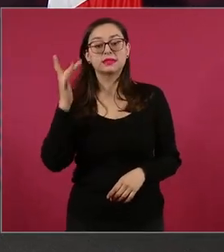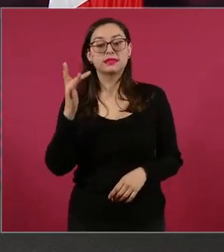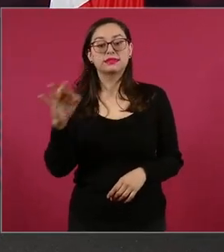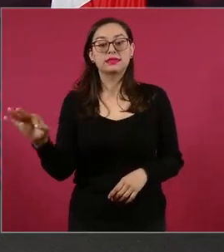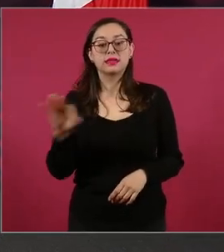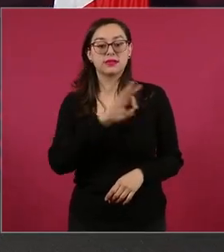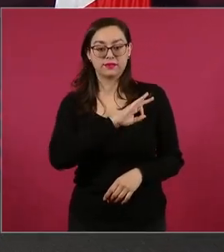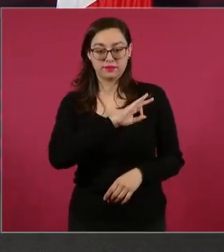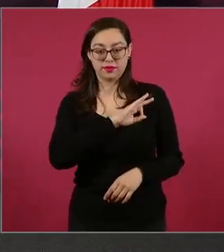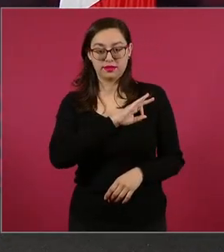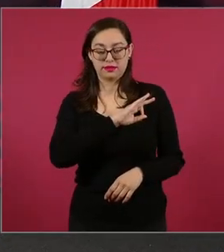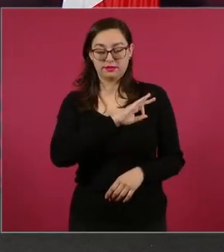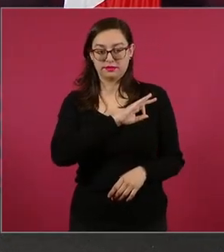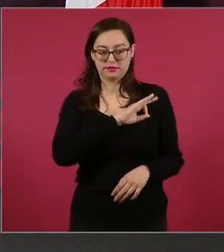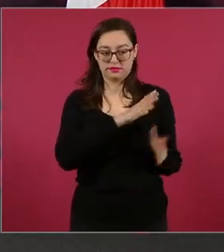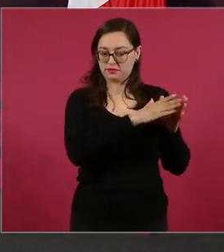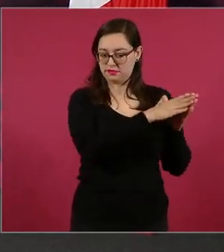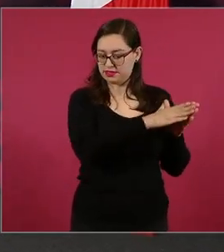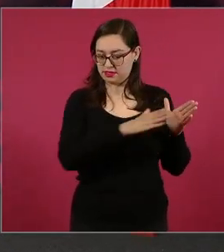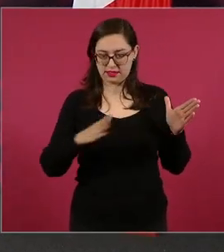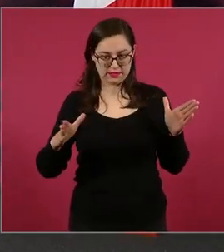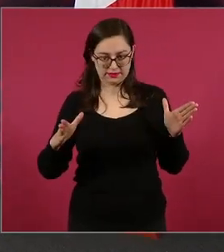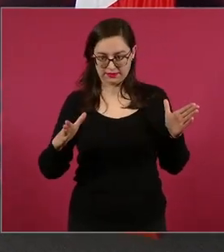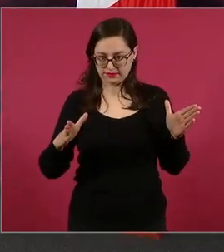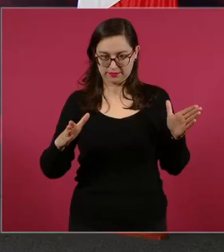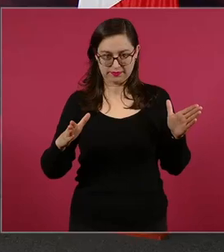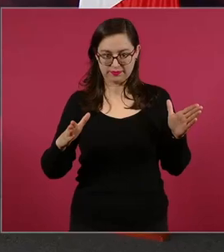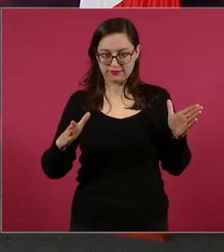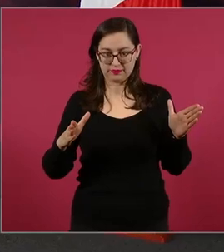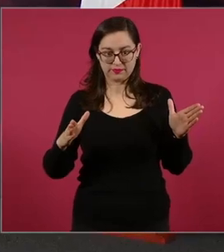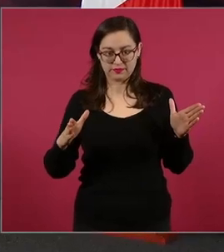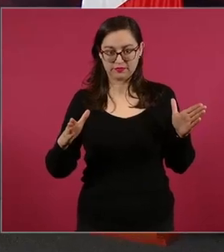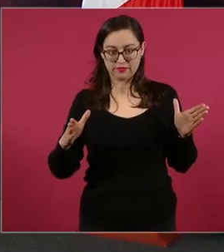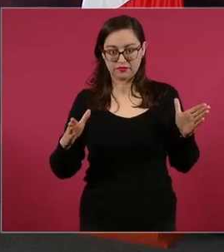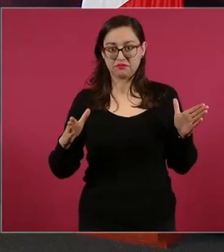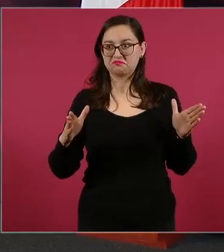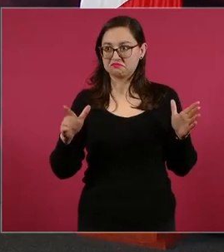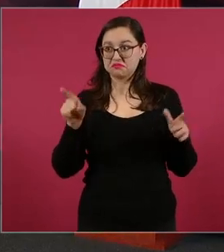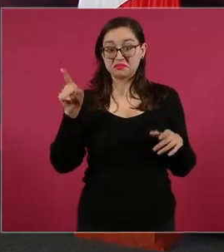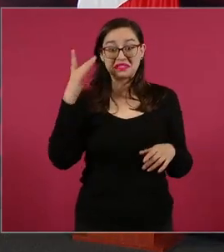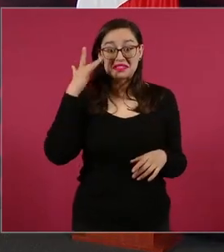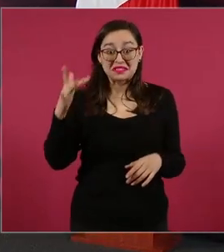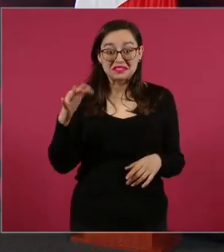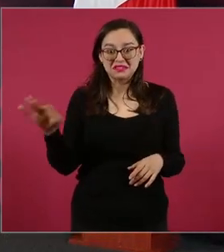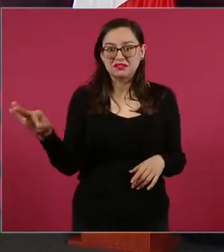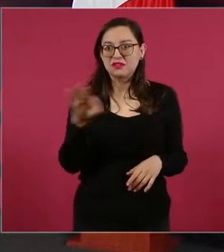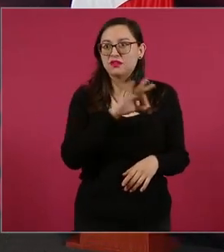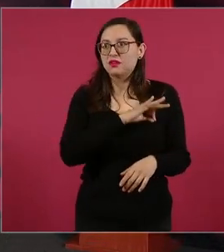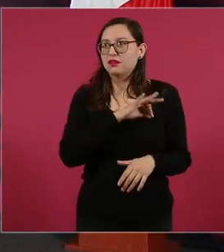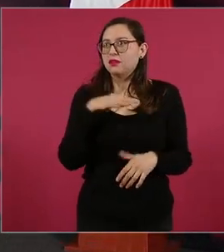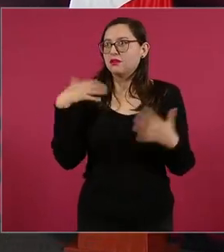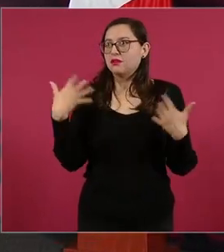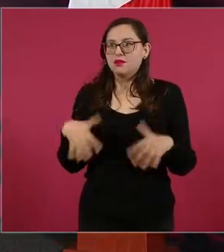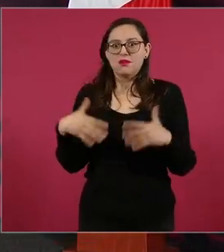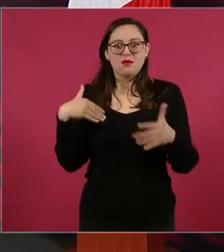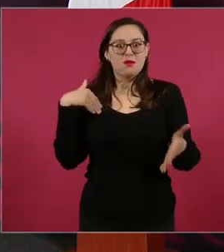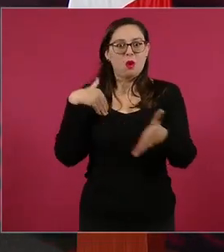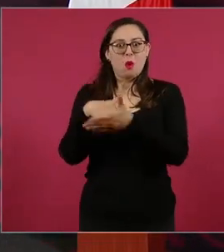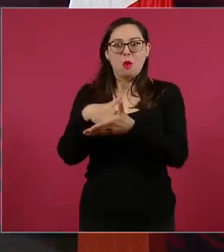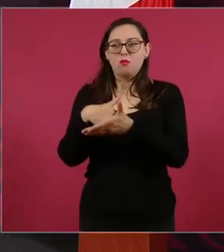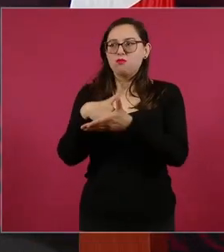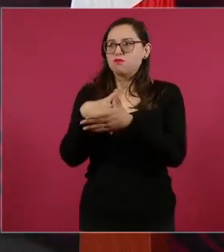Desde Toluca a Santa Fe. Esa estación está quedando bellísima y muy